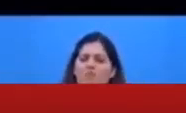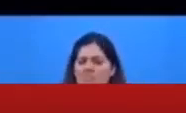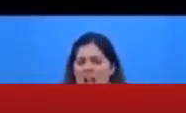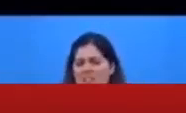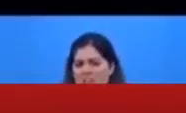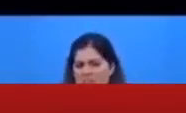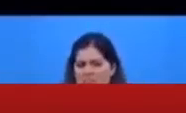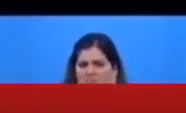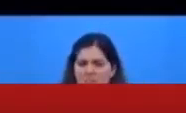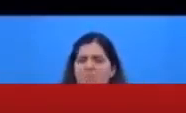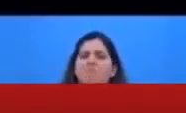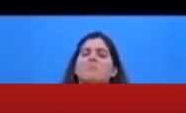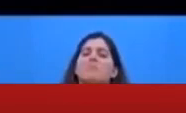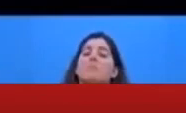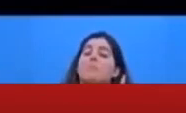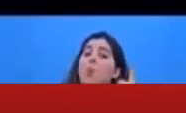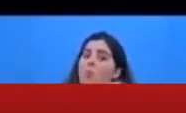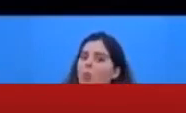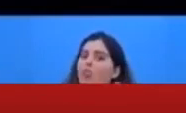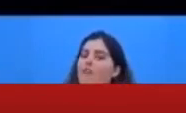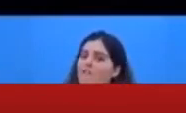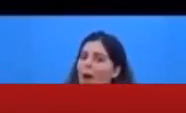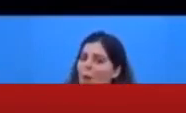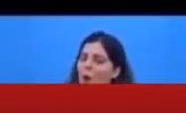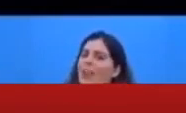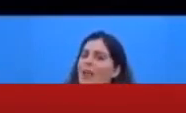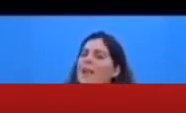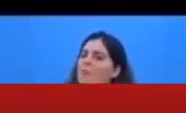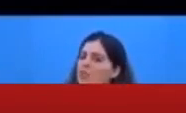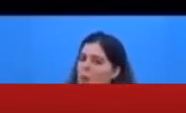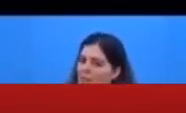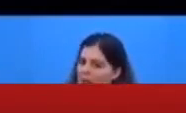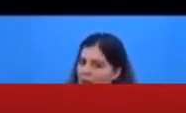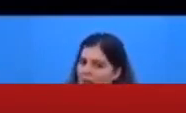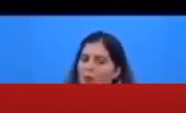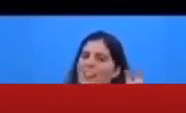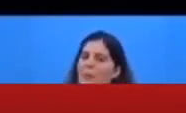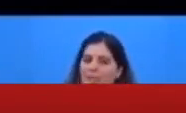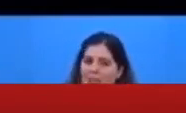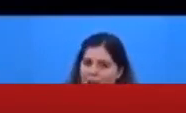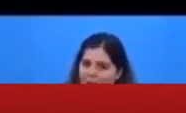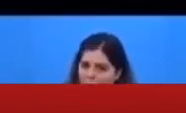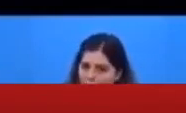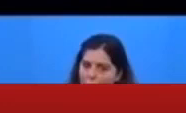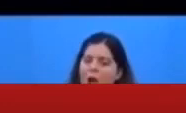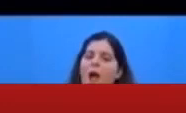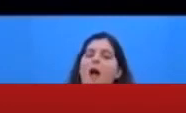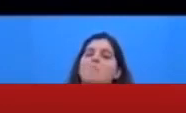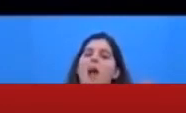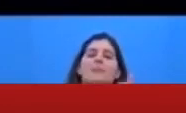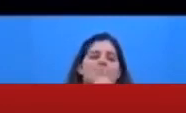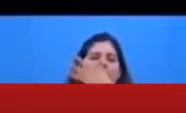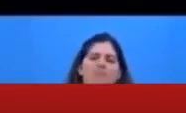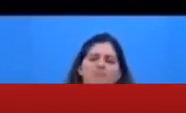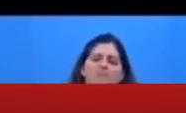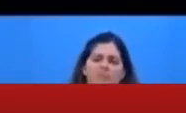común, pero tiene un privilegio y una responsabilidad particular con el agua, incluyendo nuestra plataforma marítima.